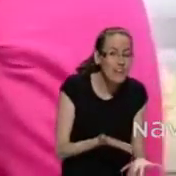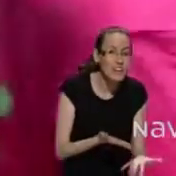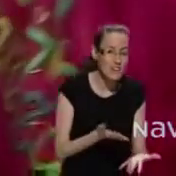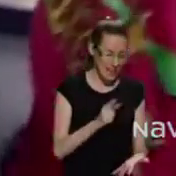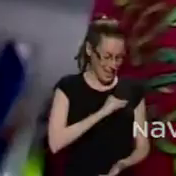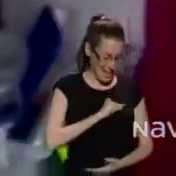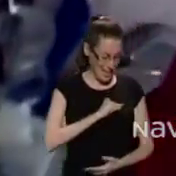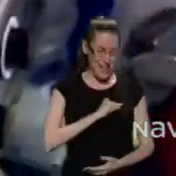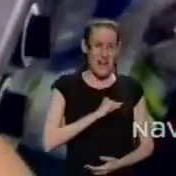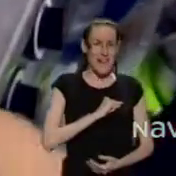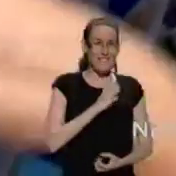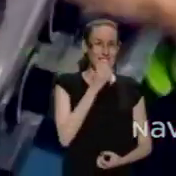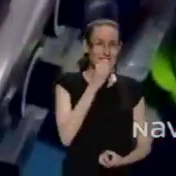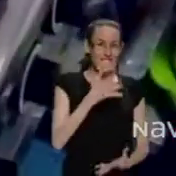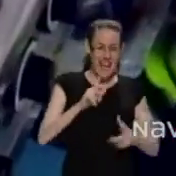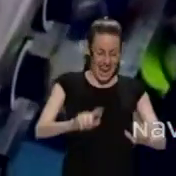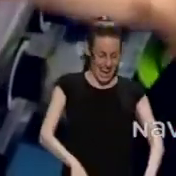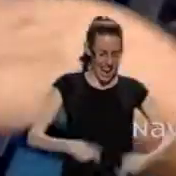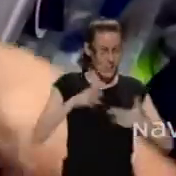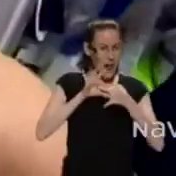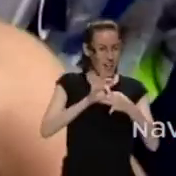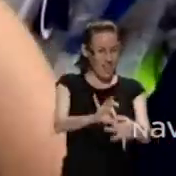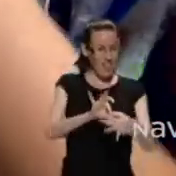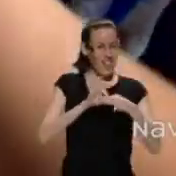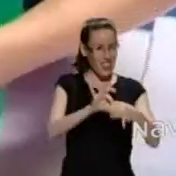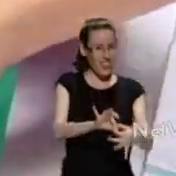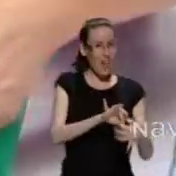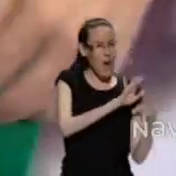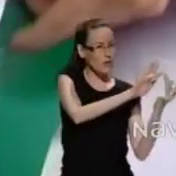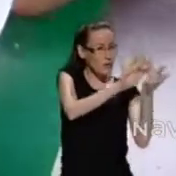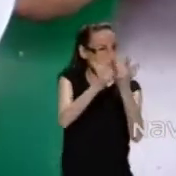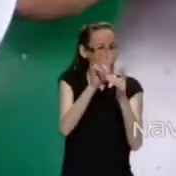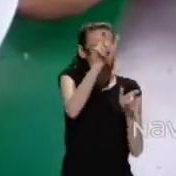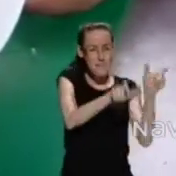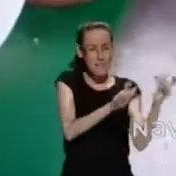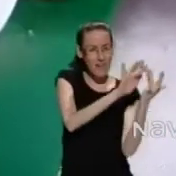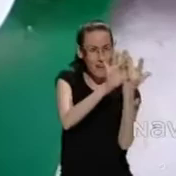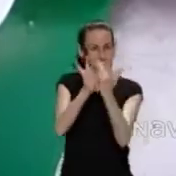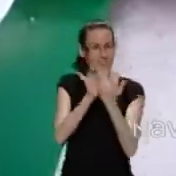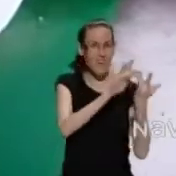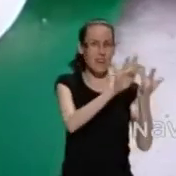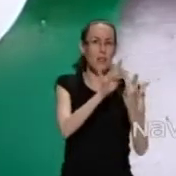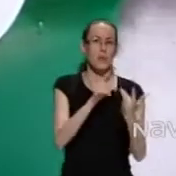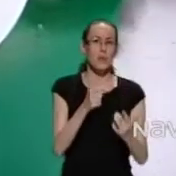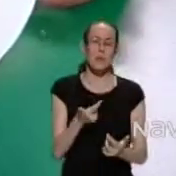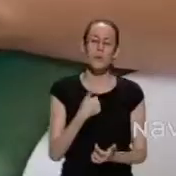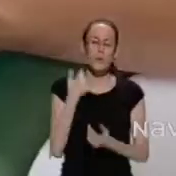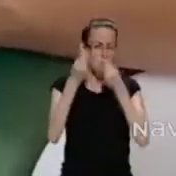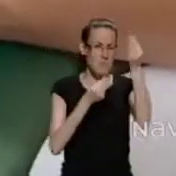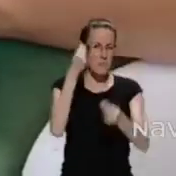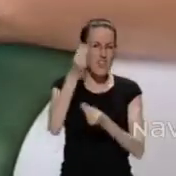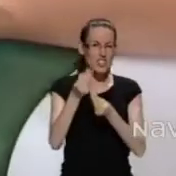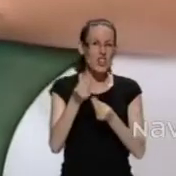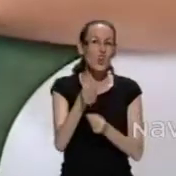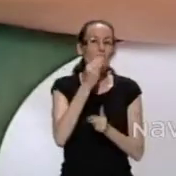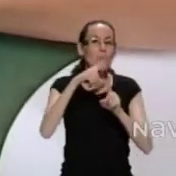nos sentimos totalmente sintonizados con la naturaleza y conectados a todas las personas. Esto va a ir a mucho más porque cada vez la gente es